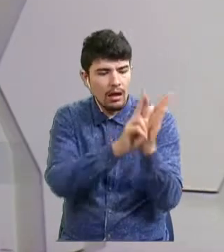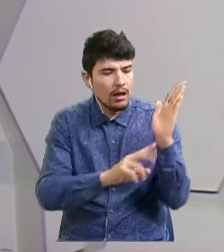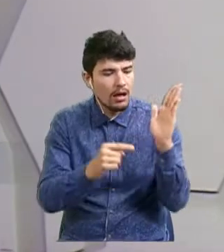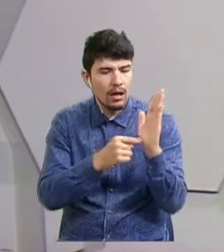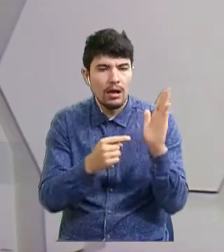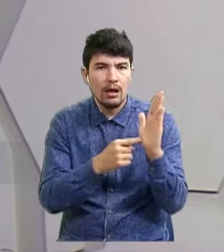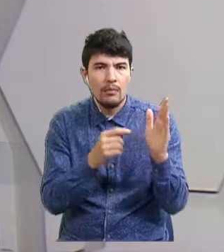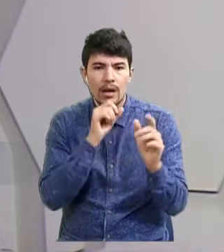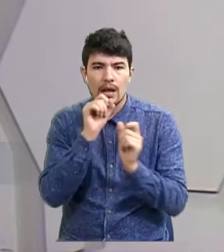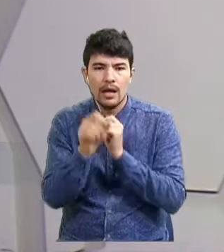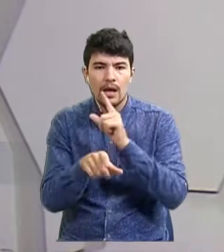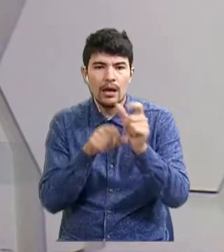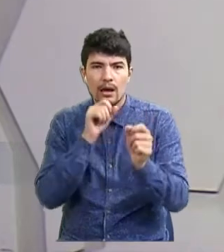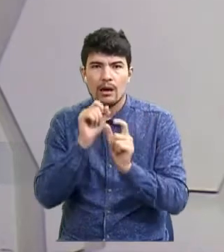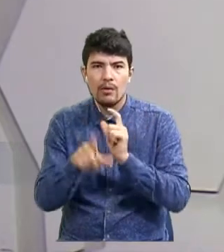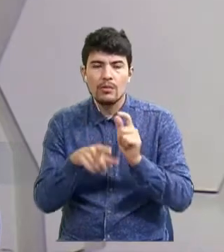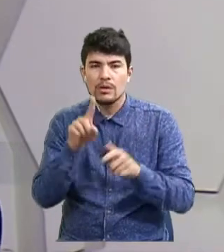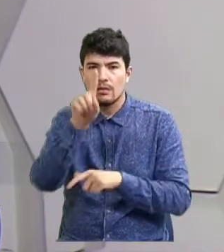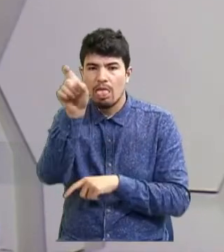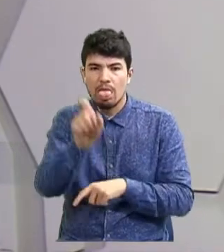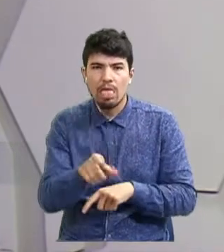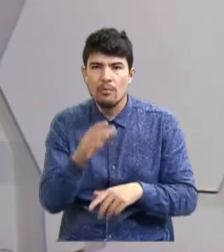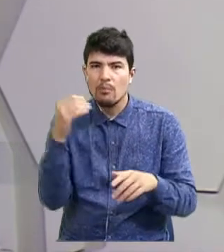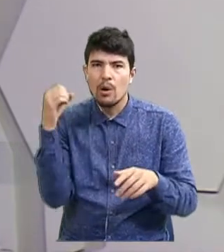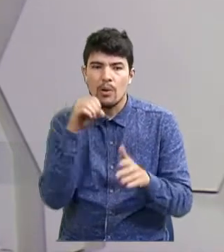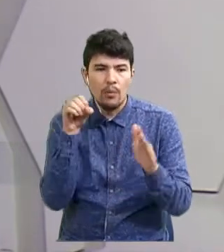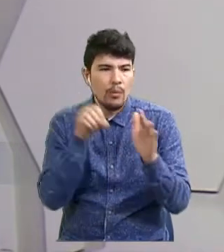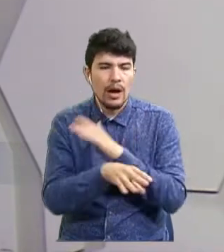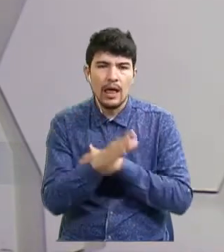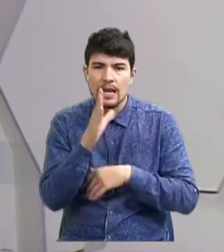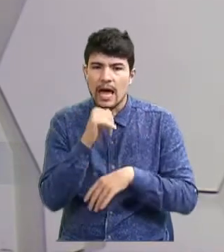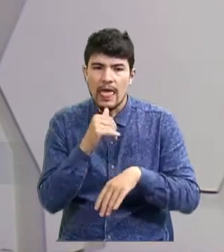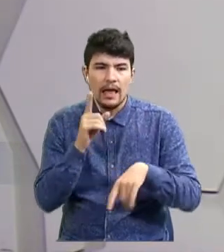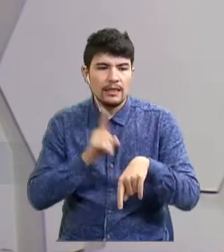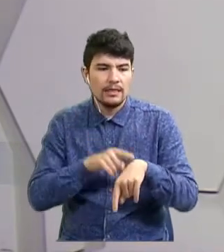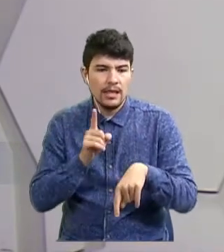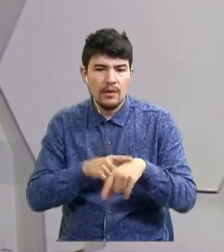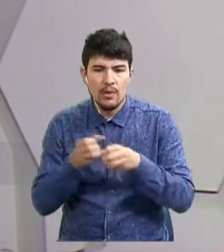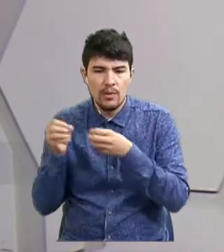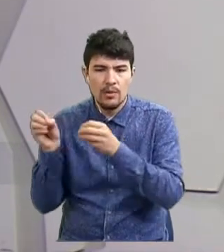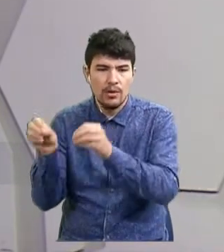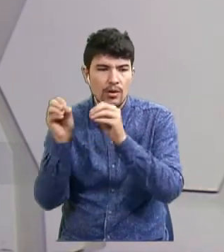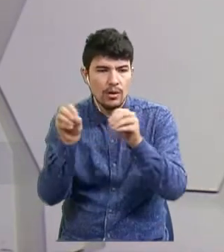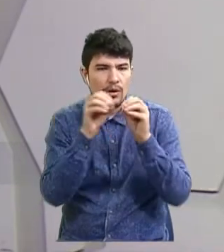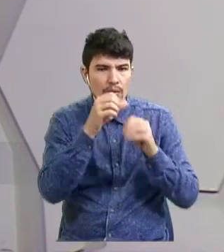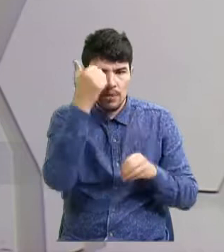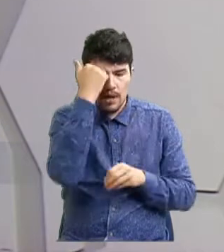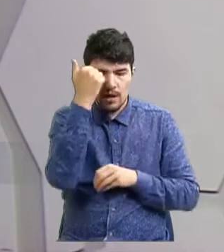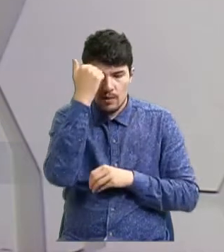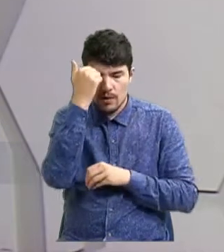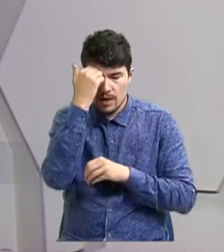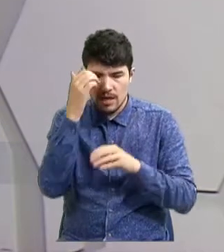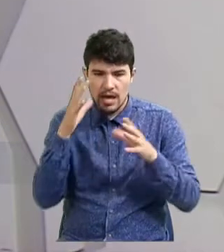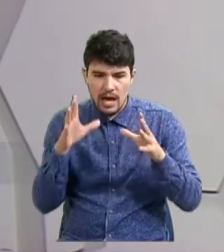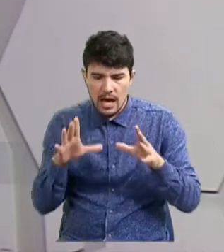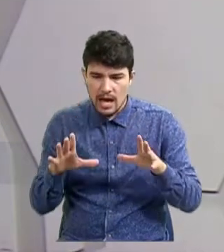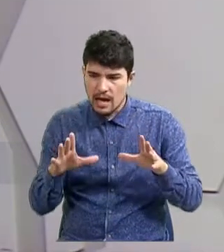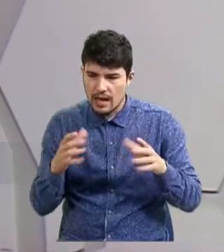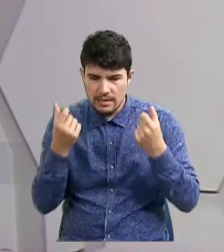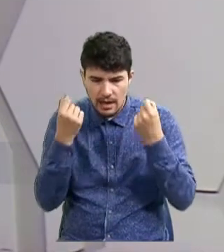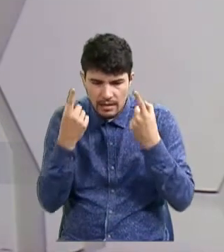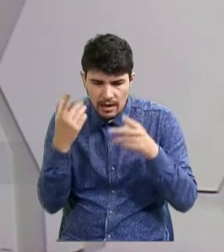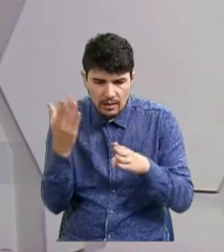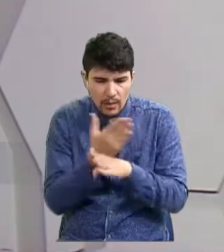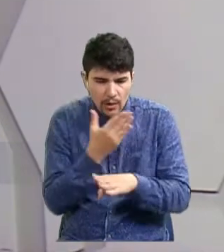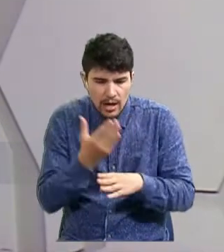referendo con unas preguntas ambiguas que no van a tener tiempo para dar suficiente pedagogía, abordar el problema de fondo de la politización,